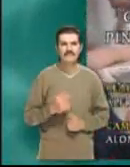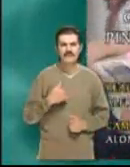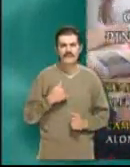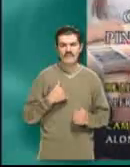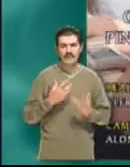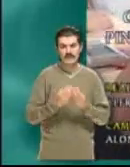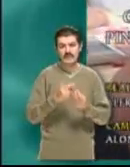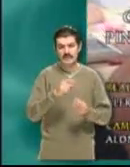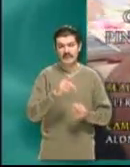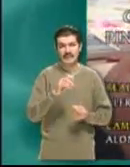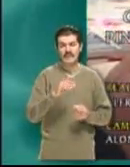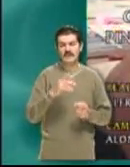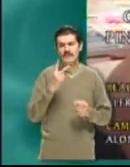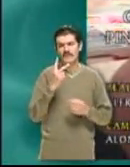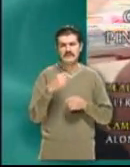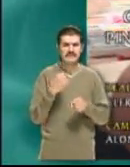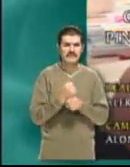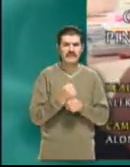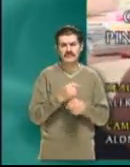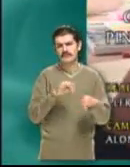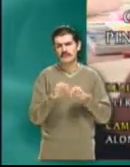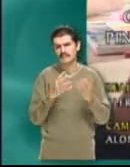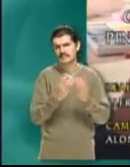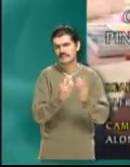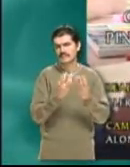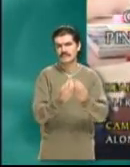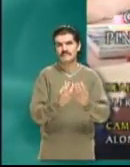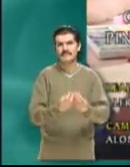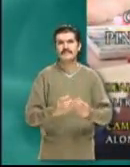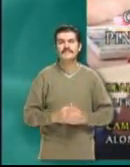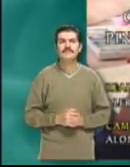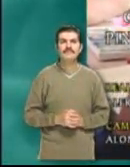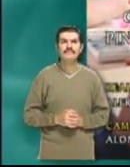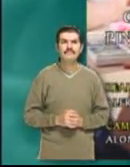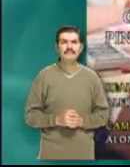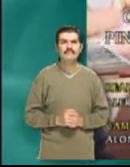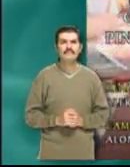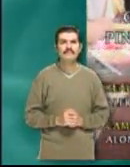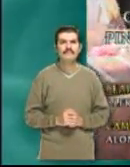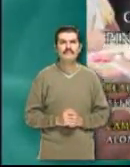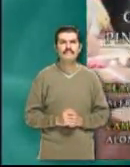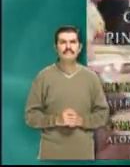Yo aquí con Daniel llevo como dos años trabajando con él.